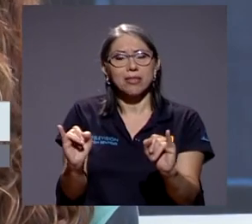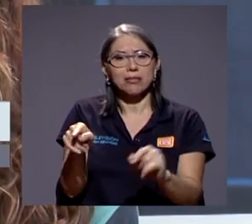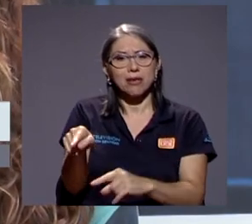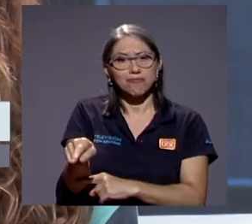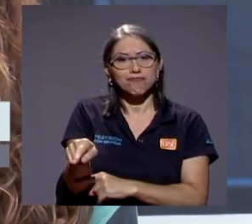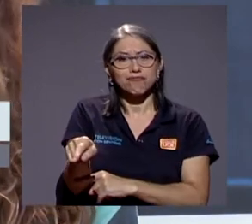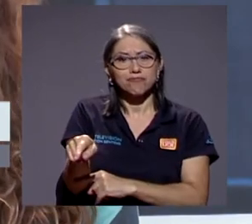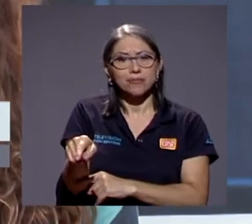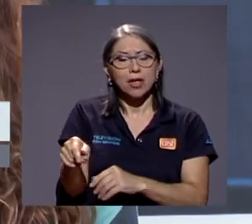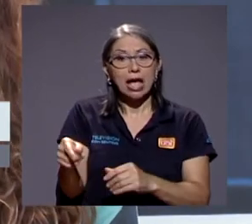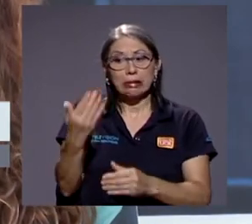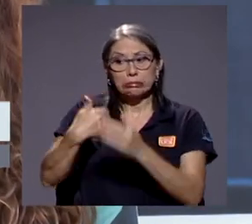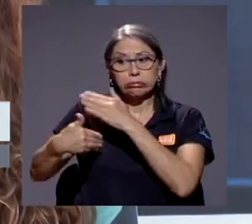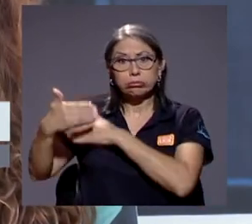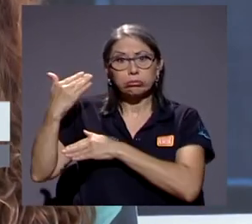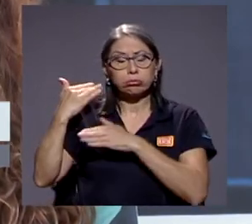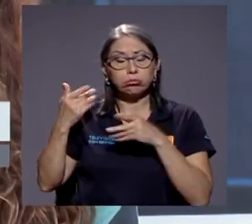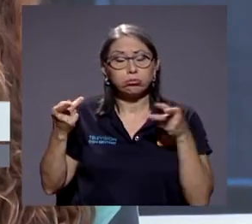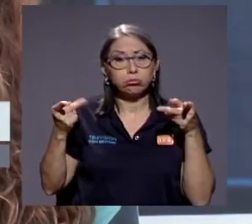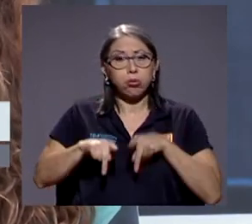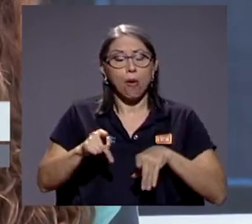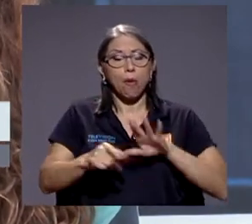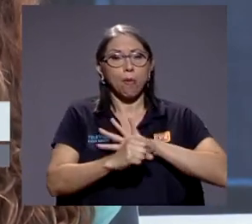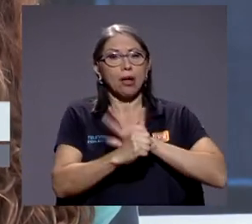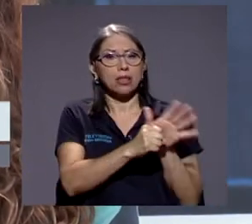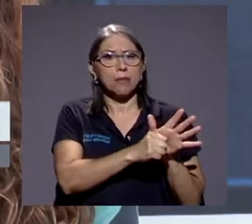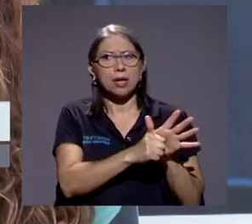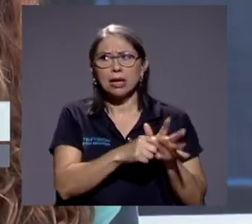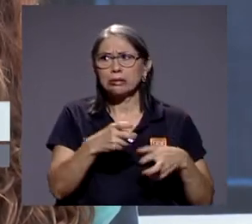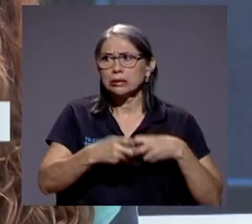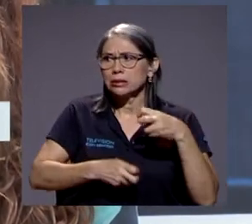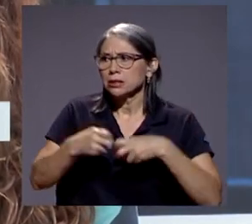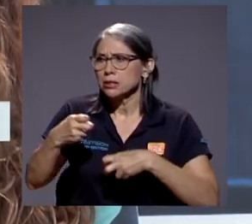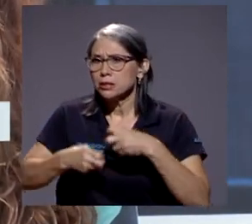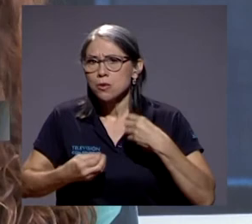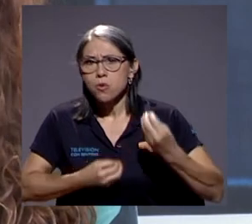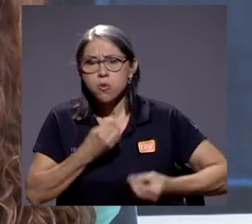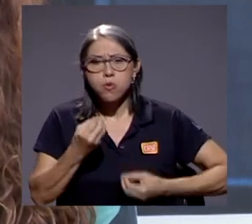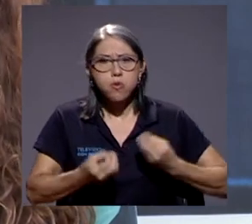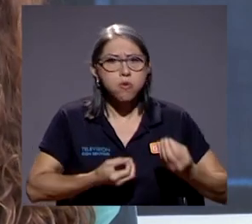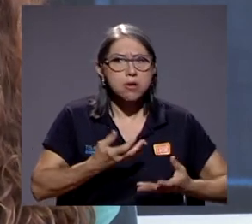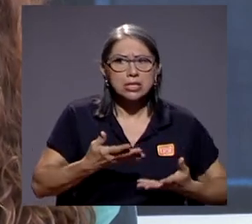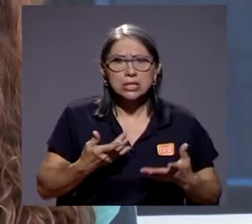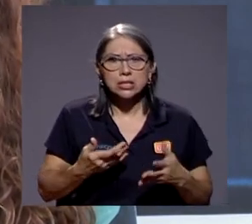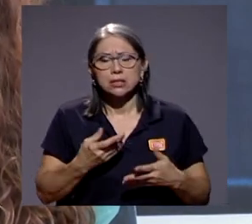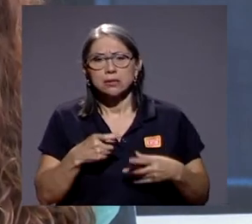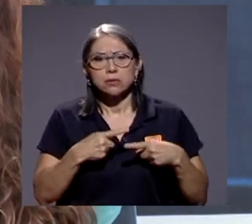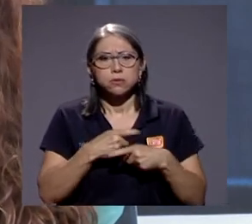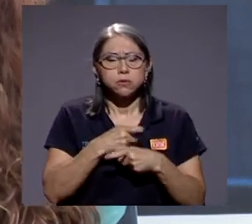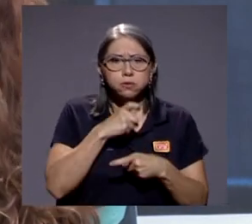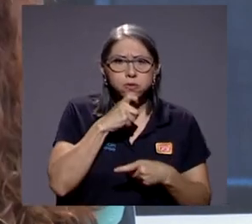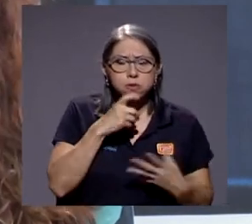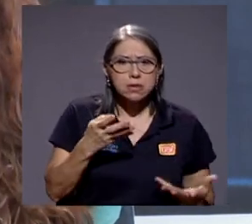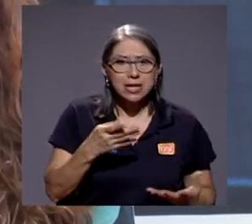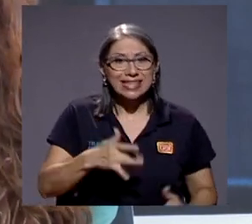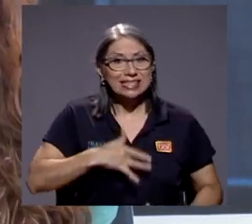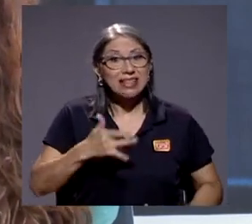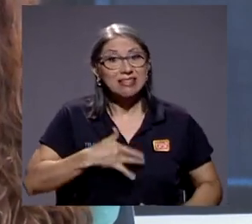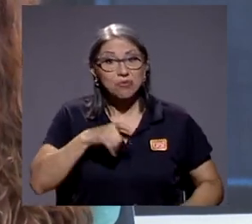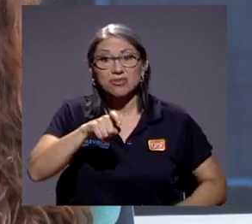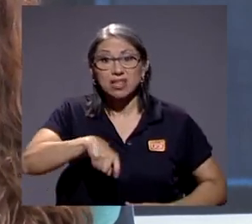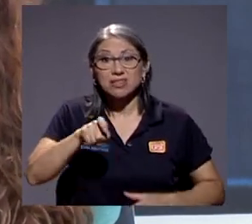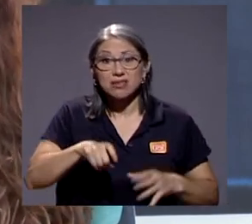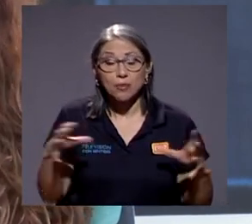a partir de la crisis que genera la pandemia sentimos que necesitamos una voz fuerte una interlocución de un sector